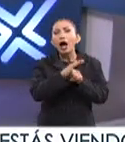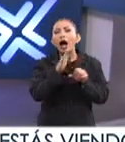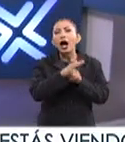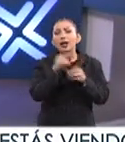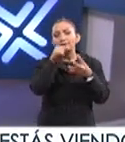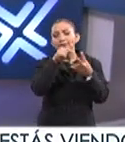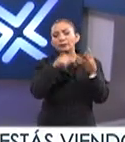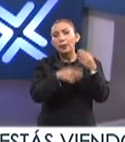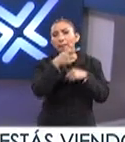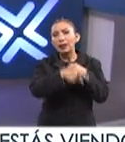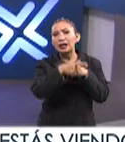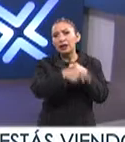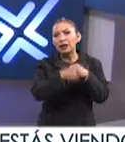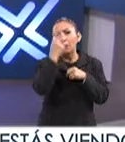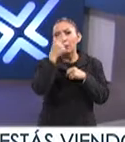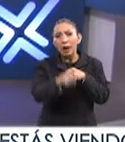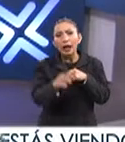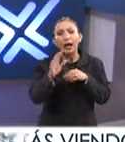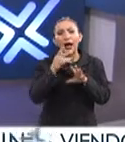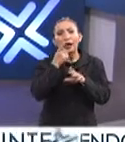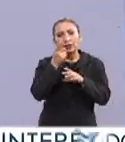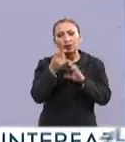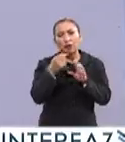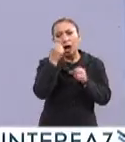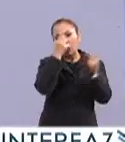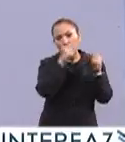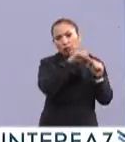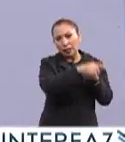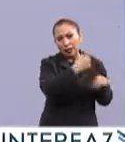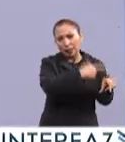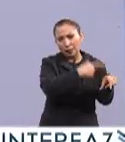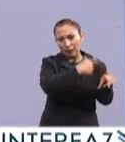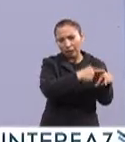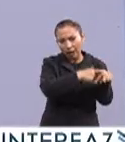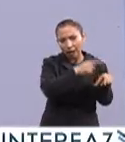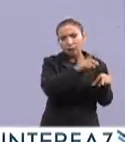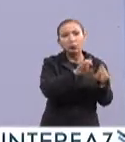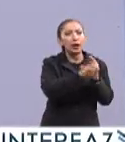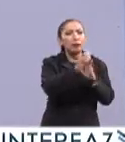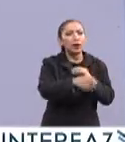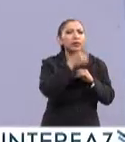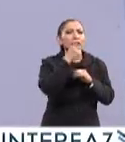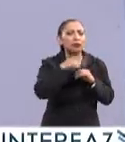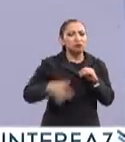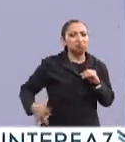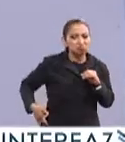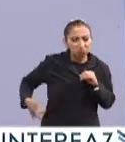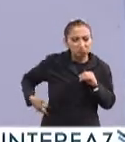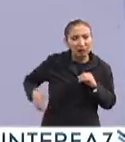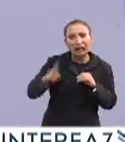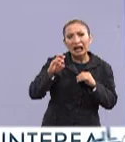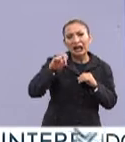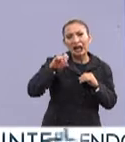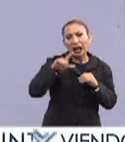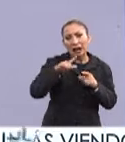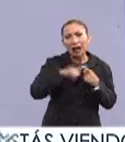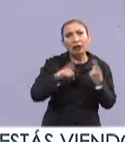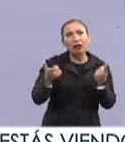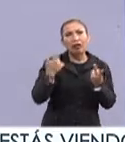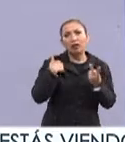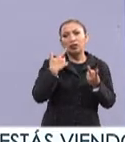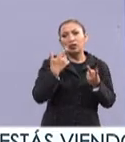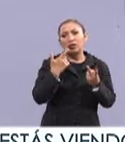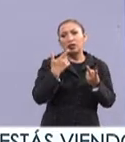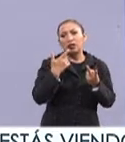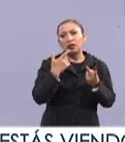los factores de riesgo, ¿no? Ya mencionábamos algunas enfermedades como son padecimientos renales, como son